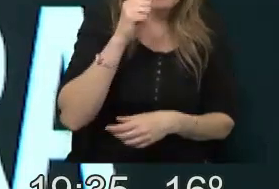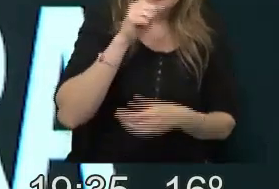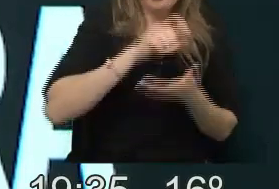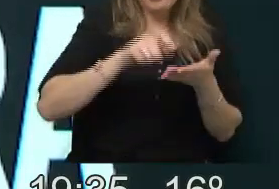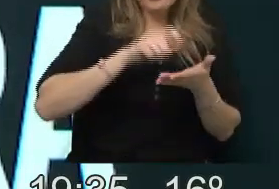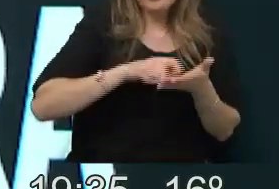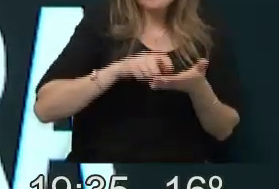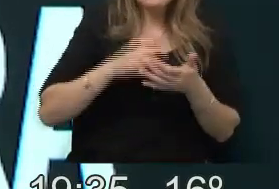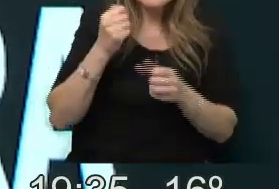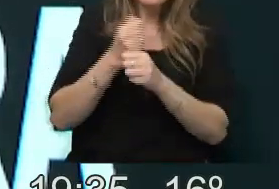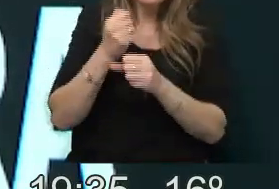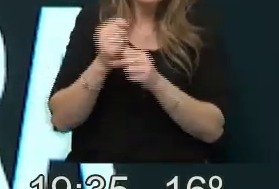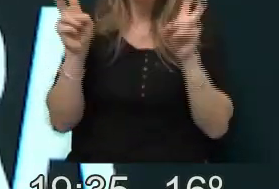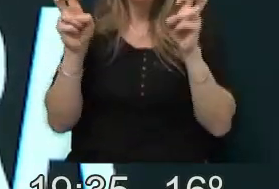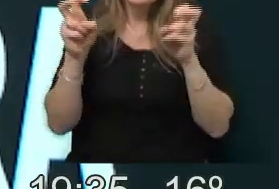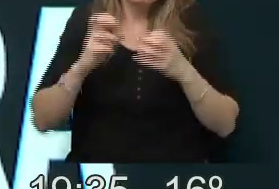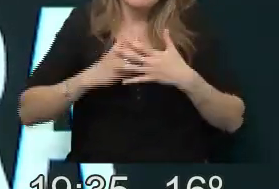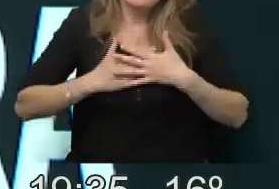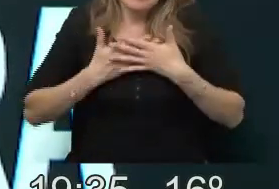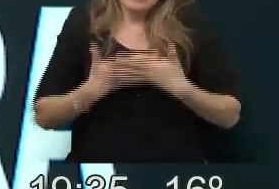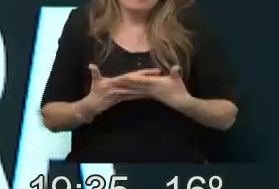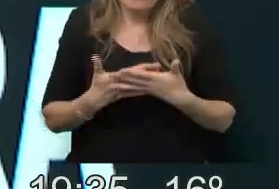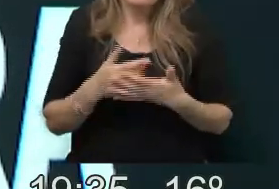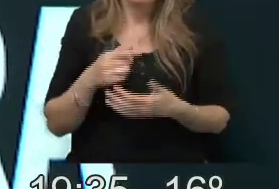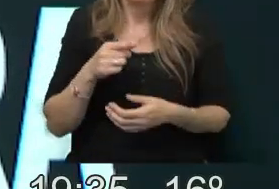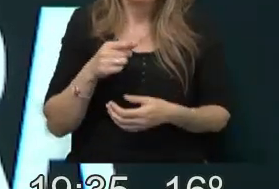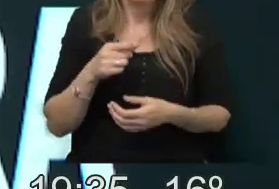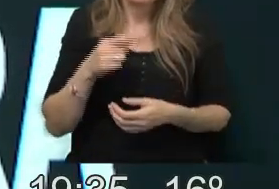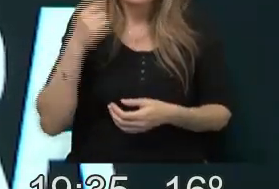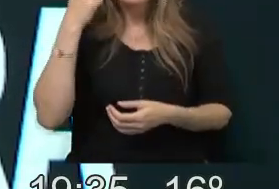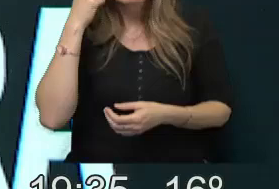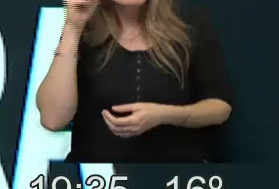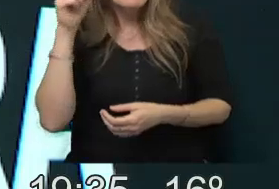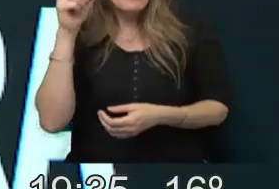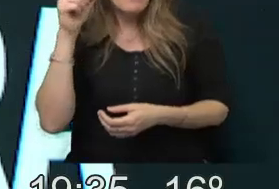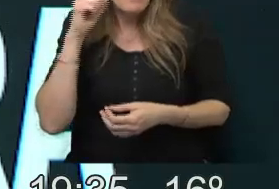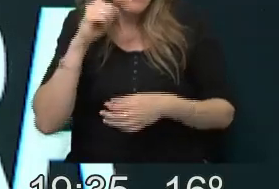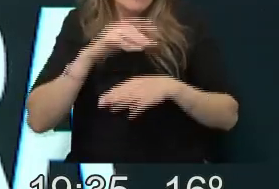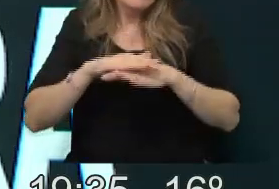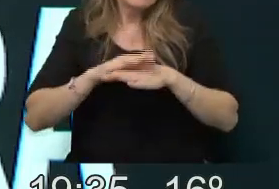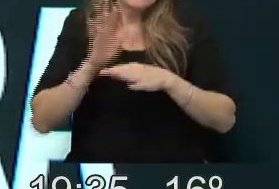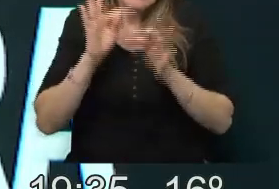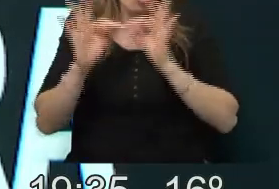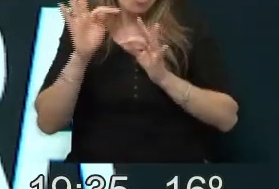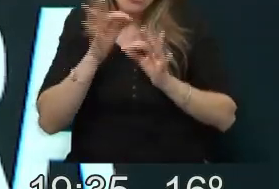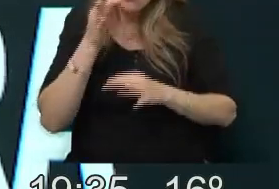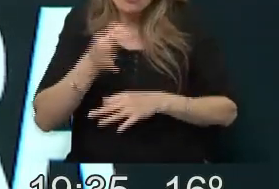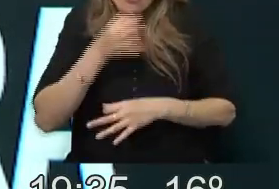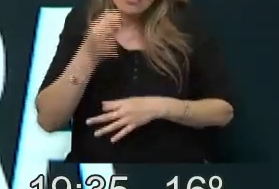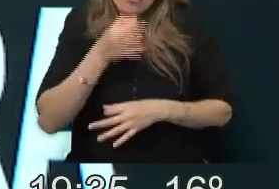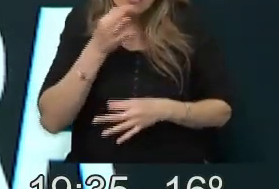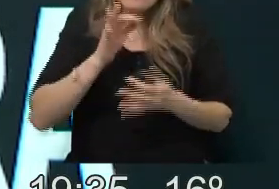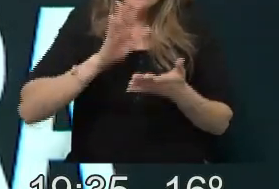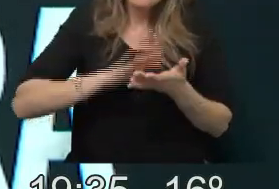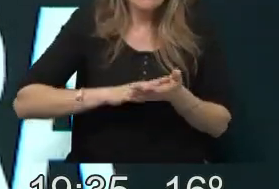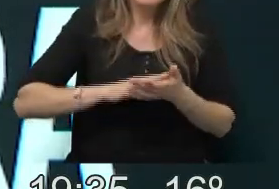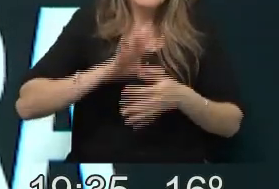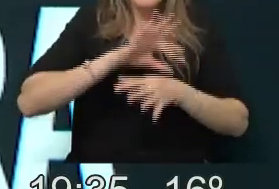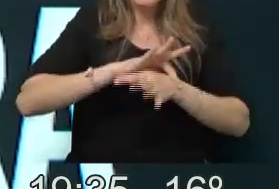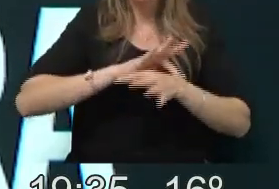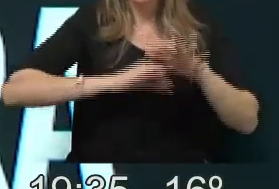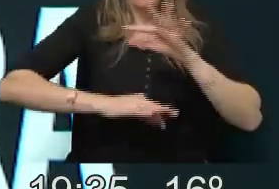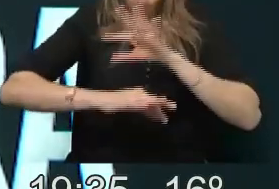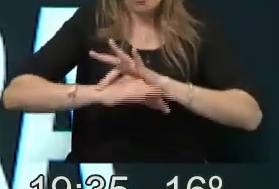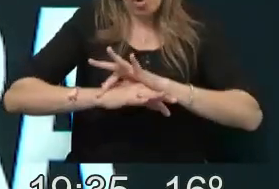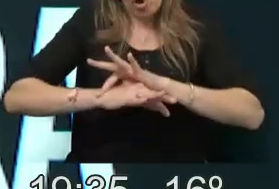amor. Y se basa, digamos, la idea o la base teórica es de las investigaciones de una antropóloga, Helen E.